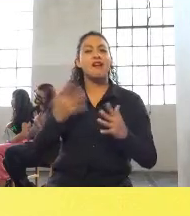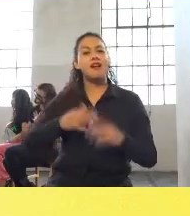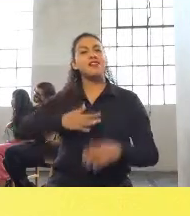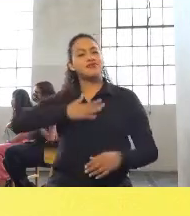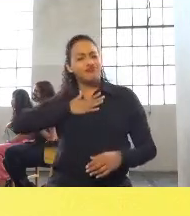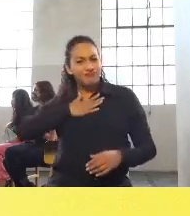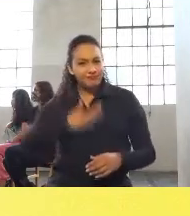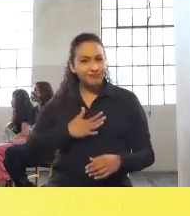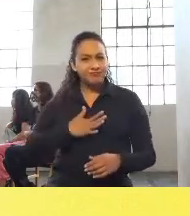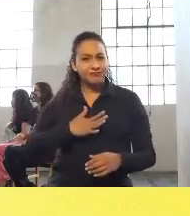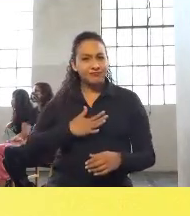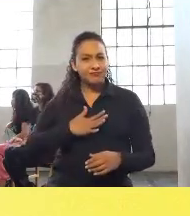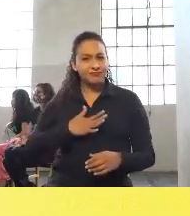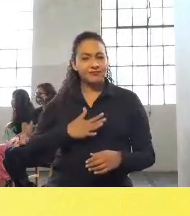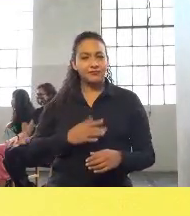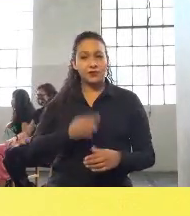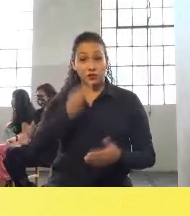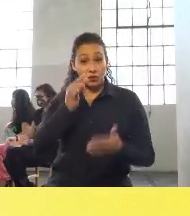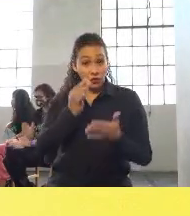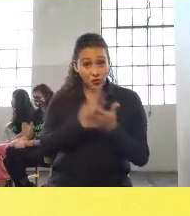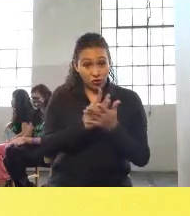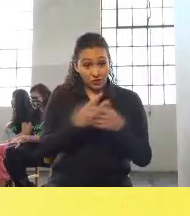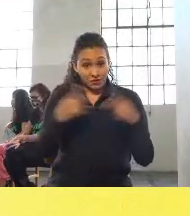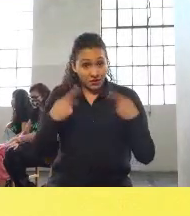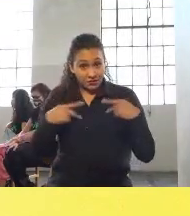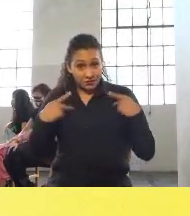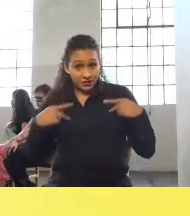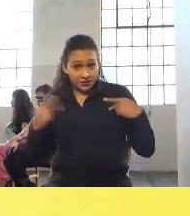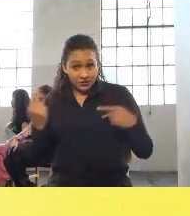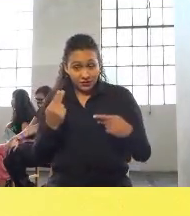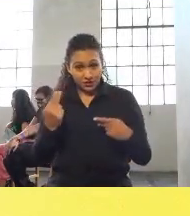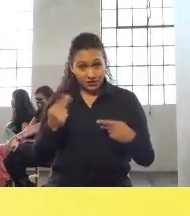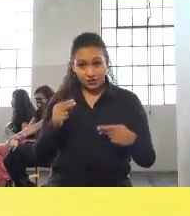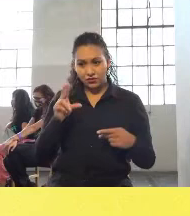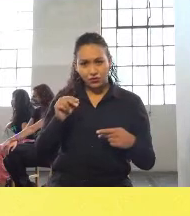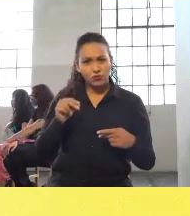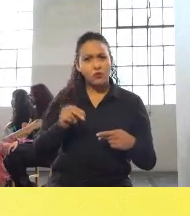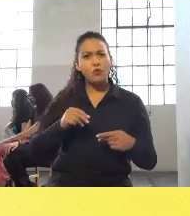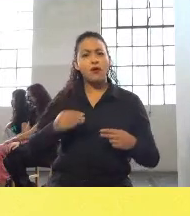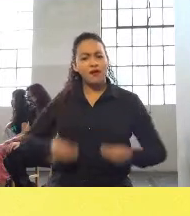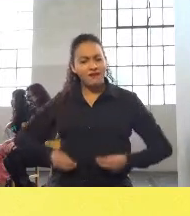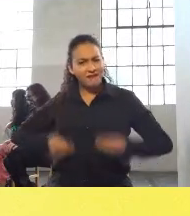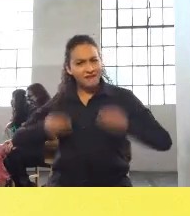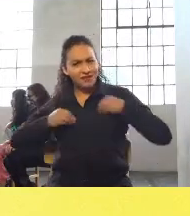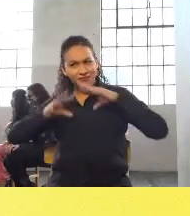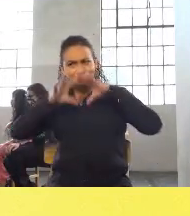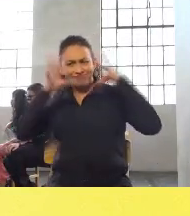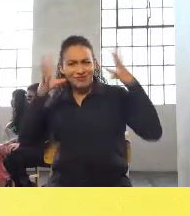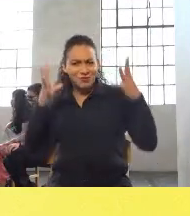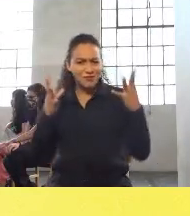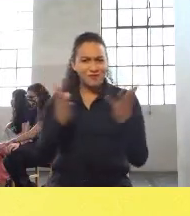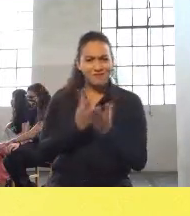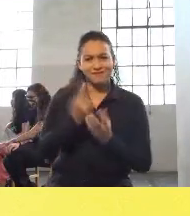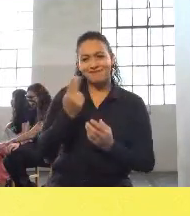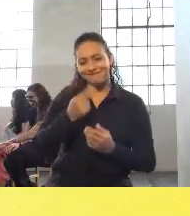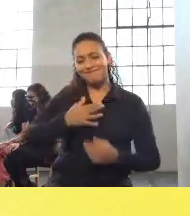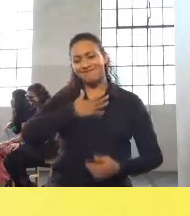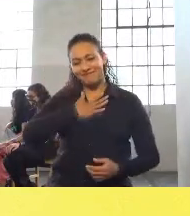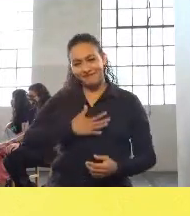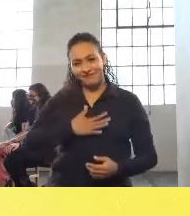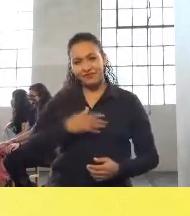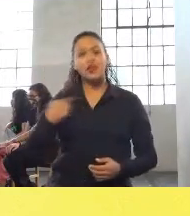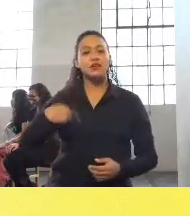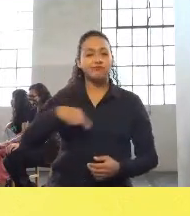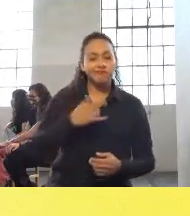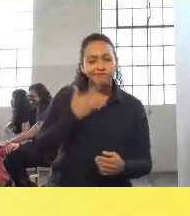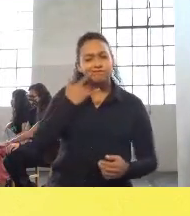de justicia que no tiene solamente que ver con los seres humanos, sino también con la vida toda en el planeta. Y entonces hacer